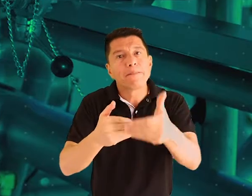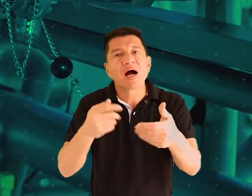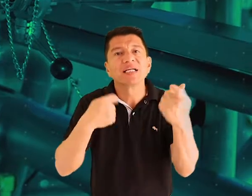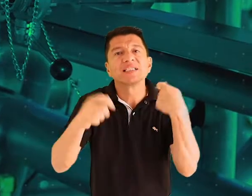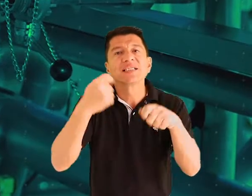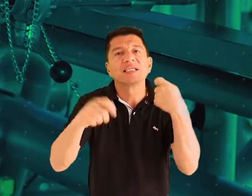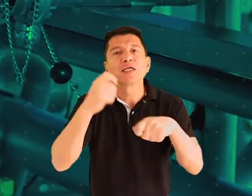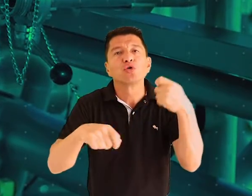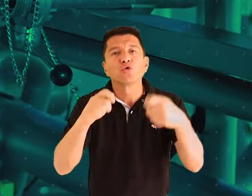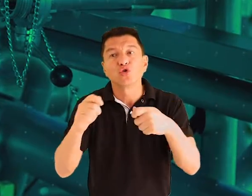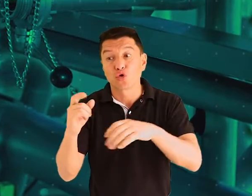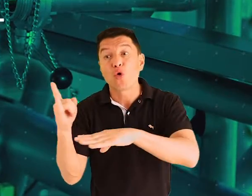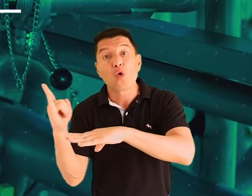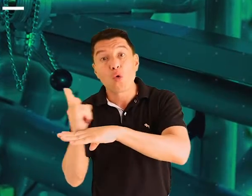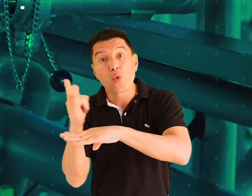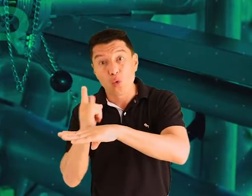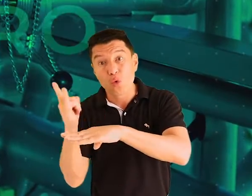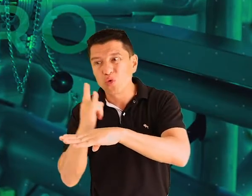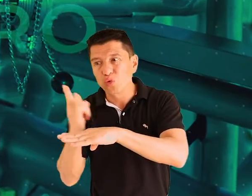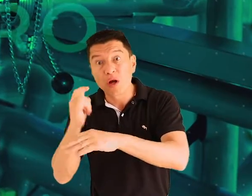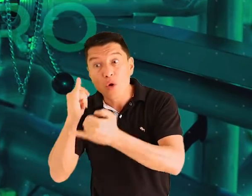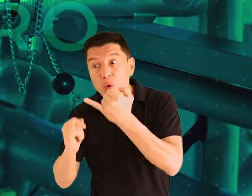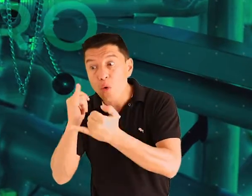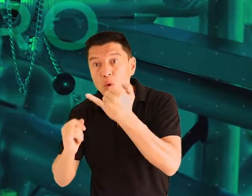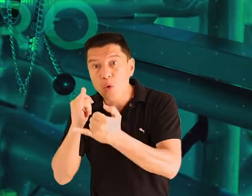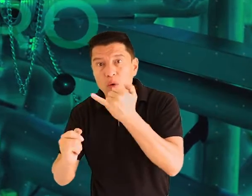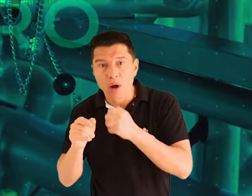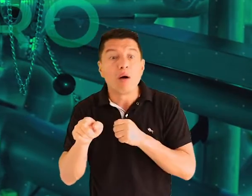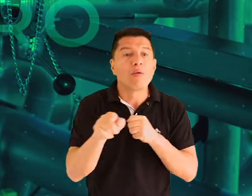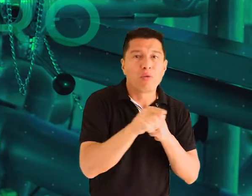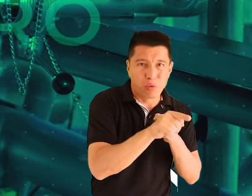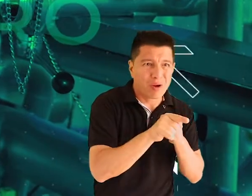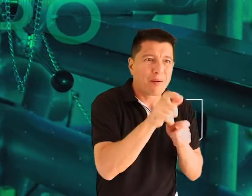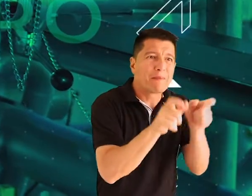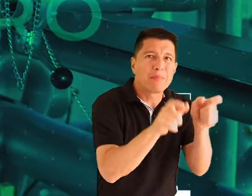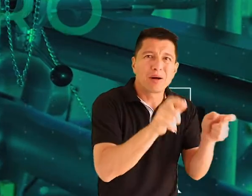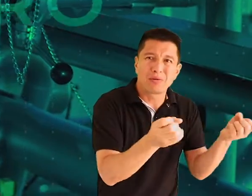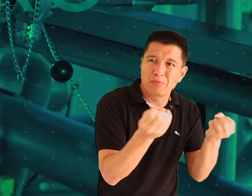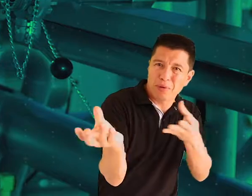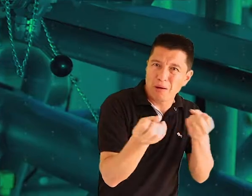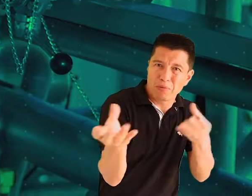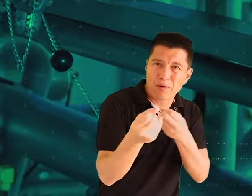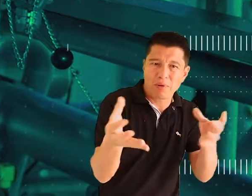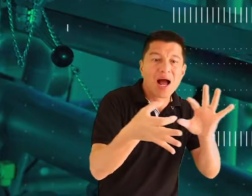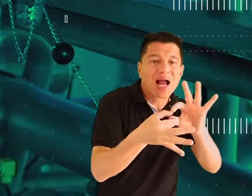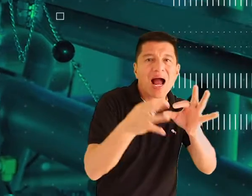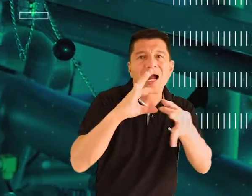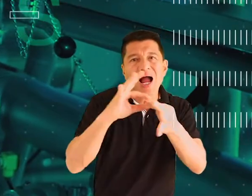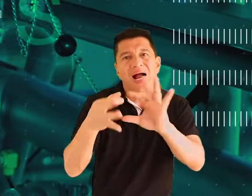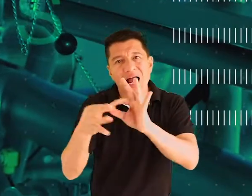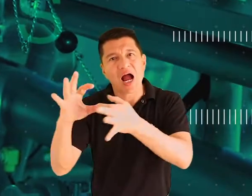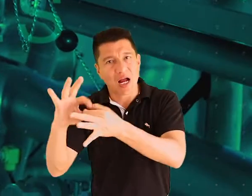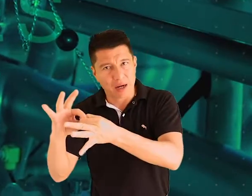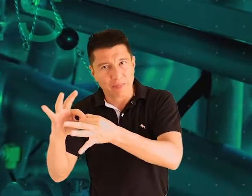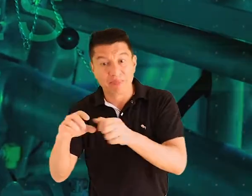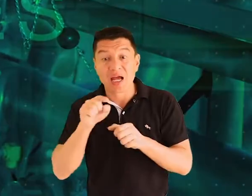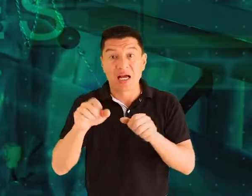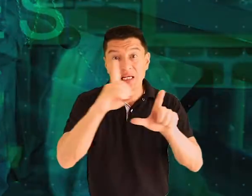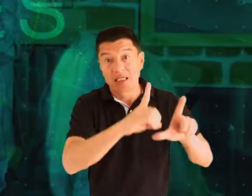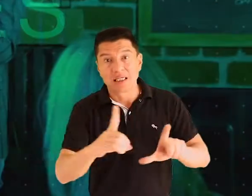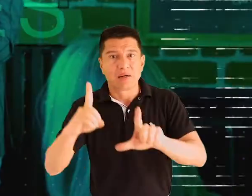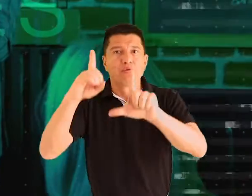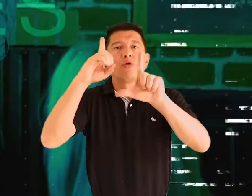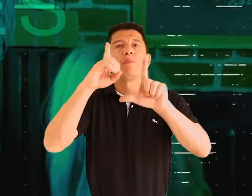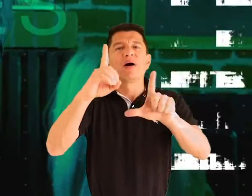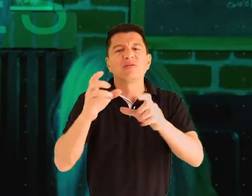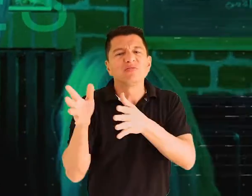negocio relacionados desde los usuarios finales a través de los proveedores primarios de las cadenas de suministro. Este diplomado va